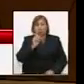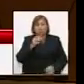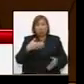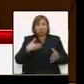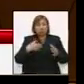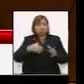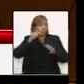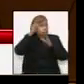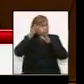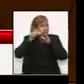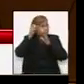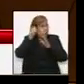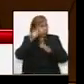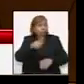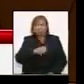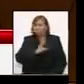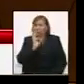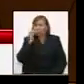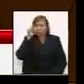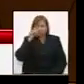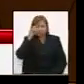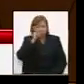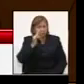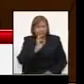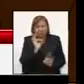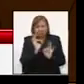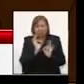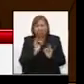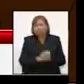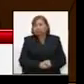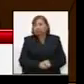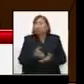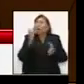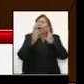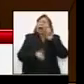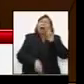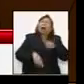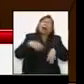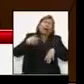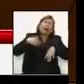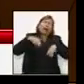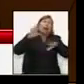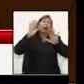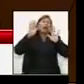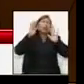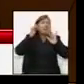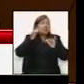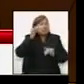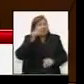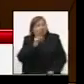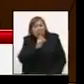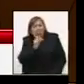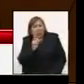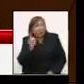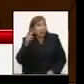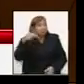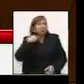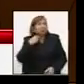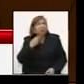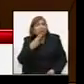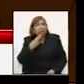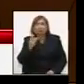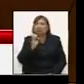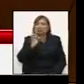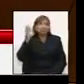equipos de filmación ni nada por el estilo, ¿no? En algunos casos se han filmado, en otros no, con audios, sin audios,